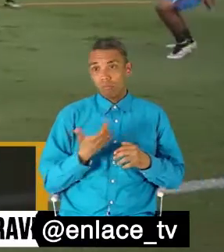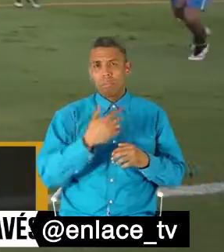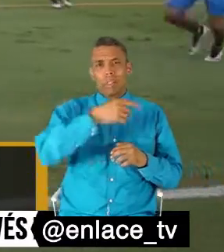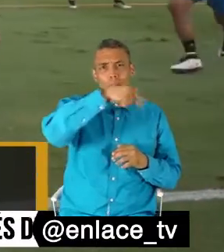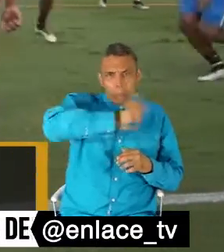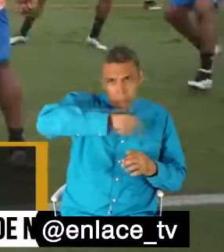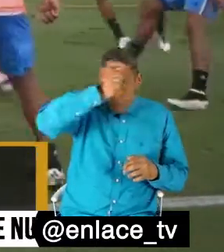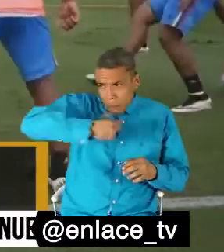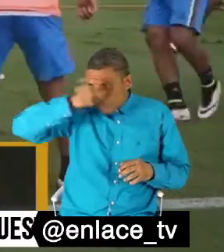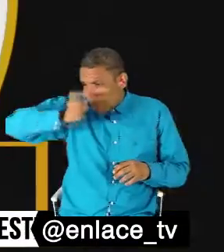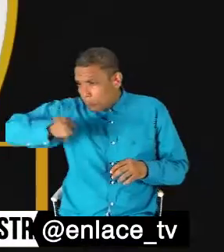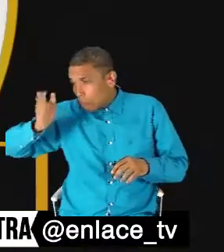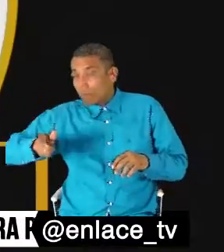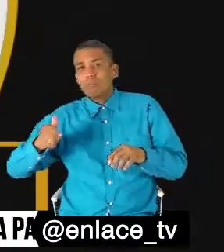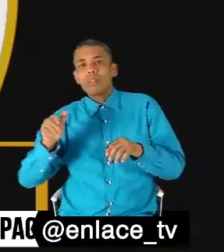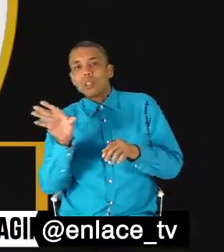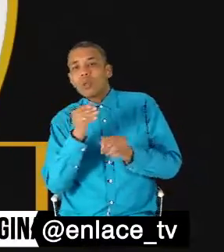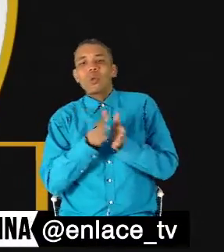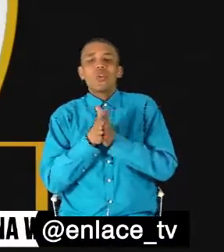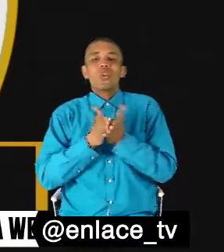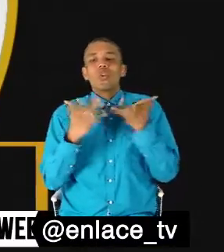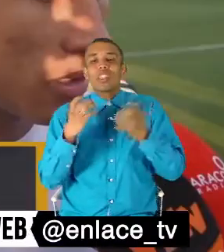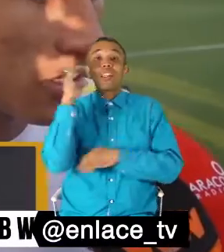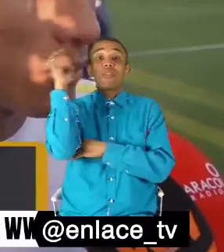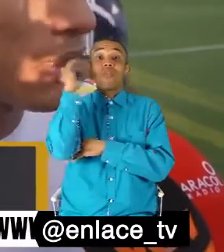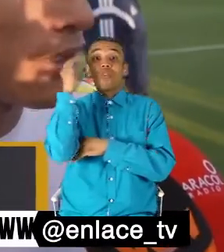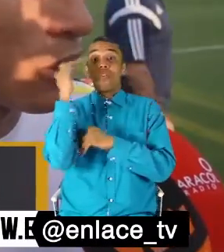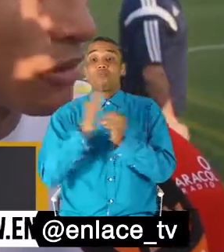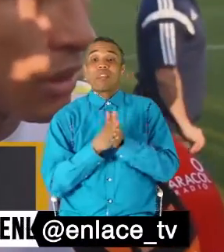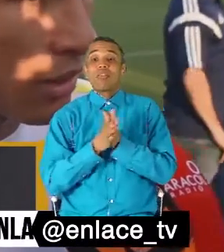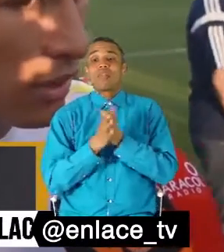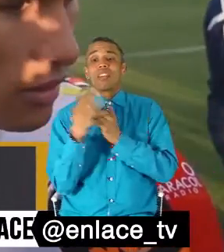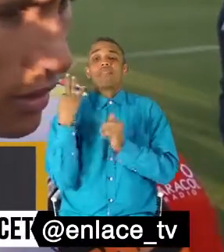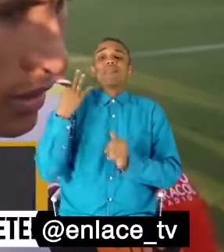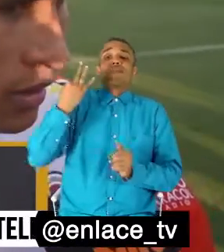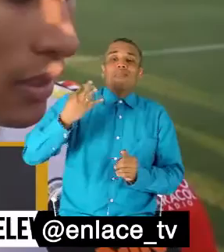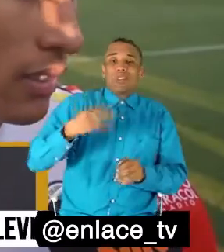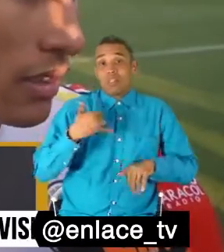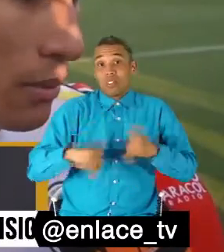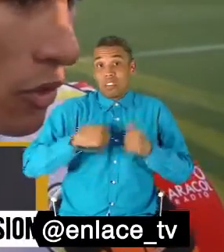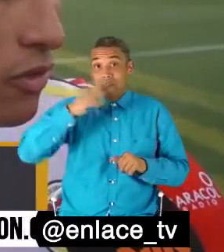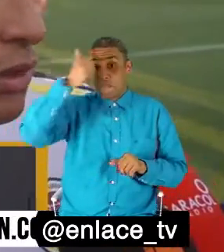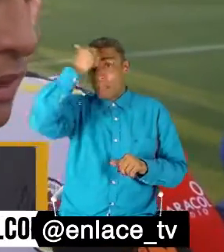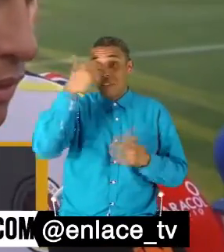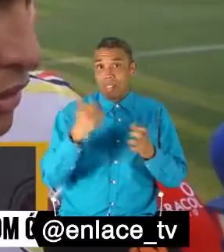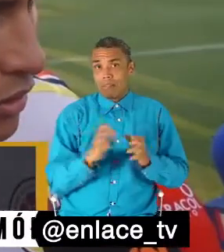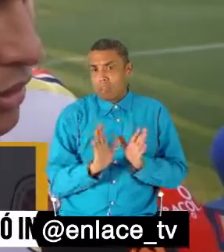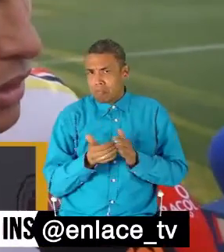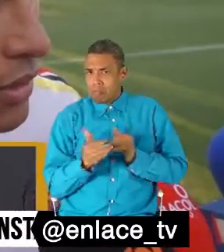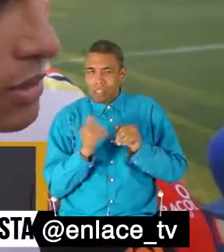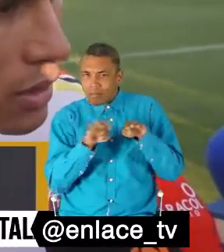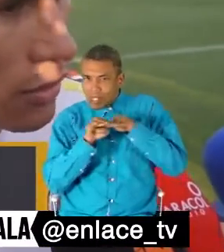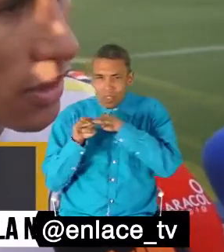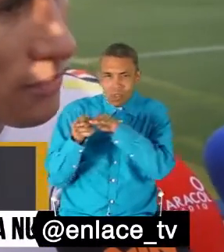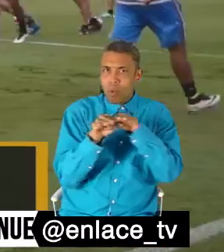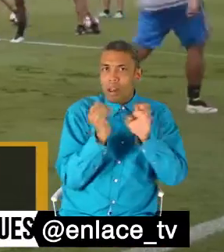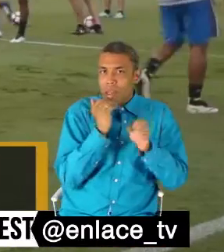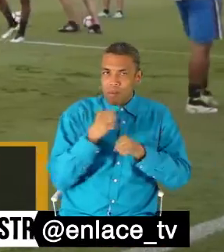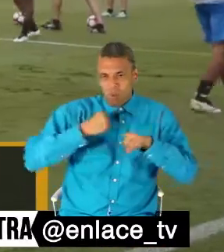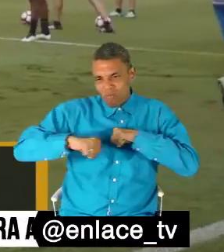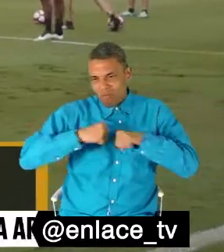puesto en esta selección es muy bueno para uno mismo que siempre quiere lo mejor, trabajar y crecer de la mejor forma para cuando le toque otra vez